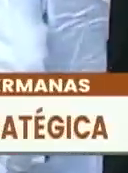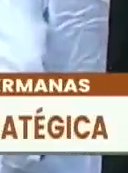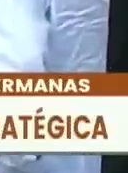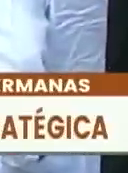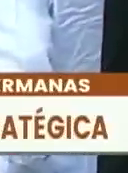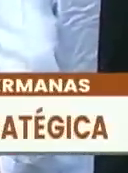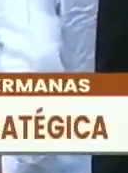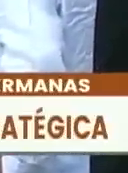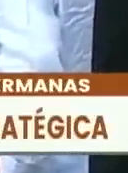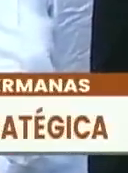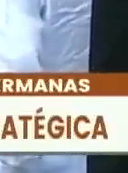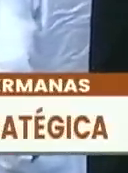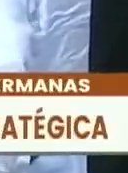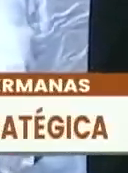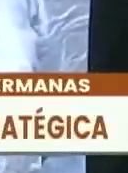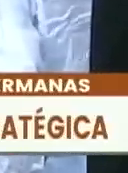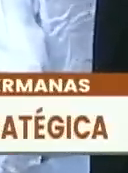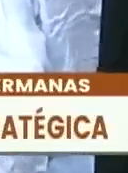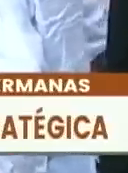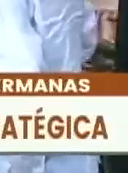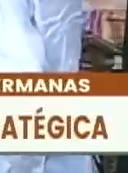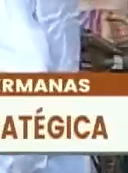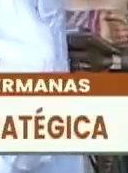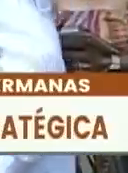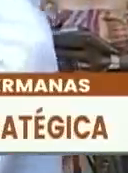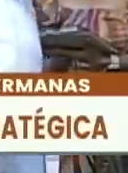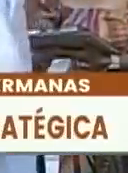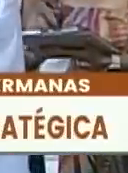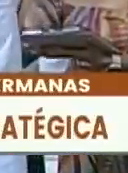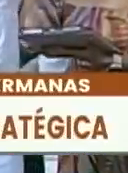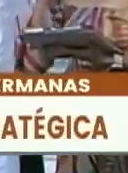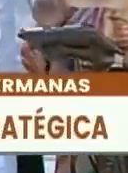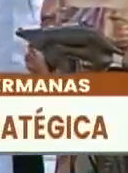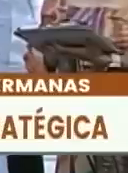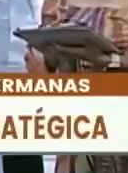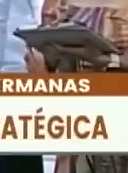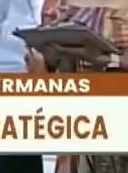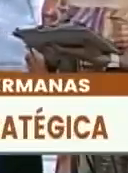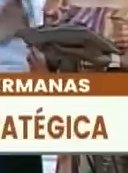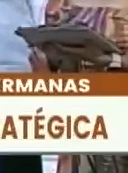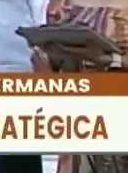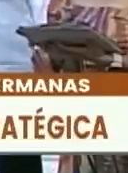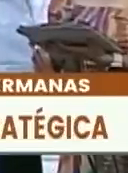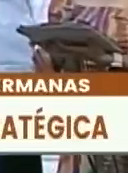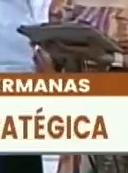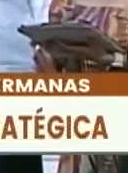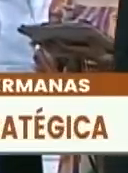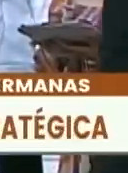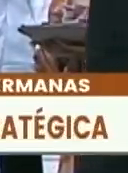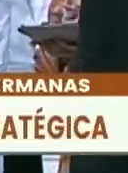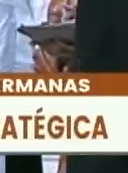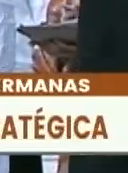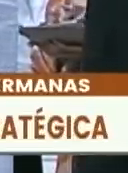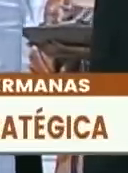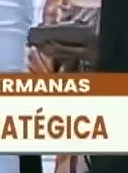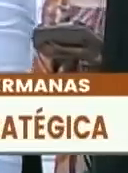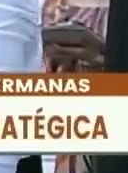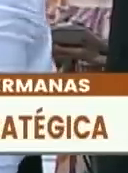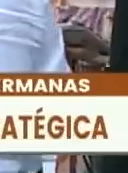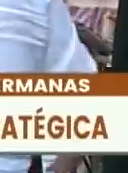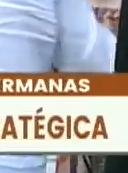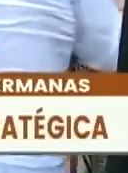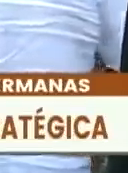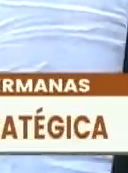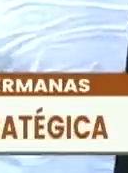de Santander con el estado venezolano de Táchira, lo que suma un paso más para consolidar las relaciones diplomáticas de